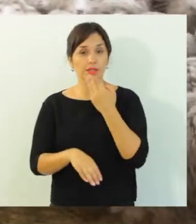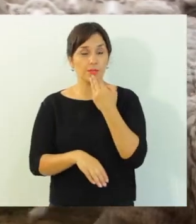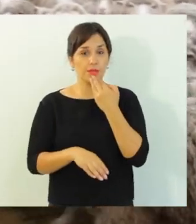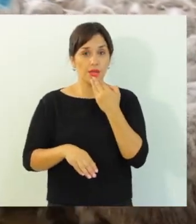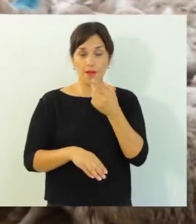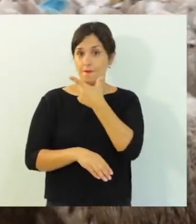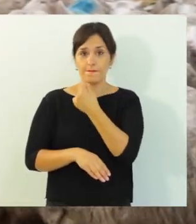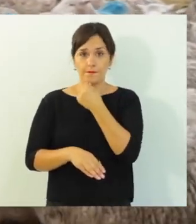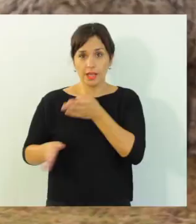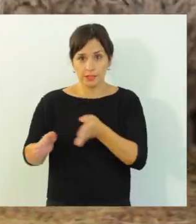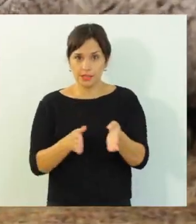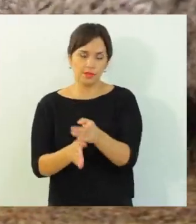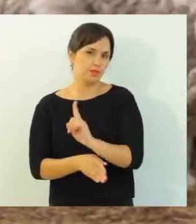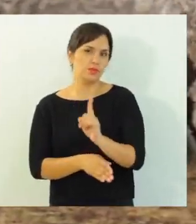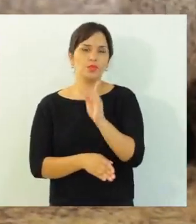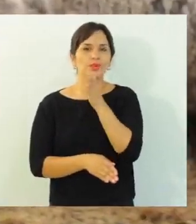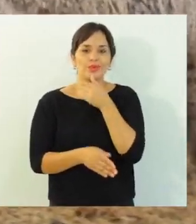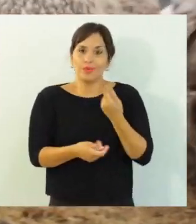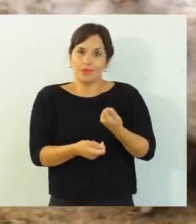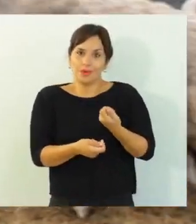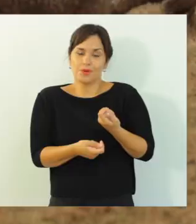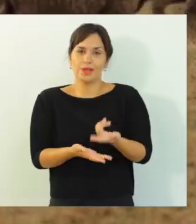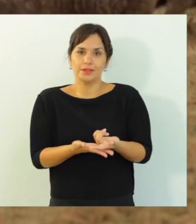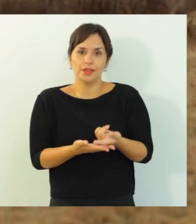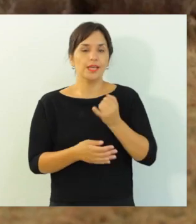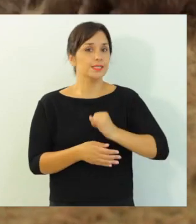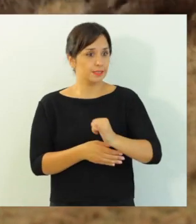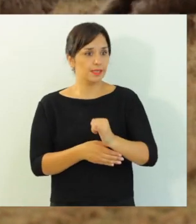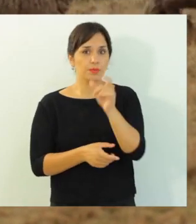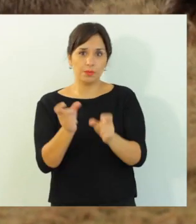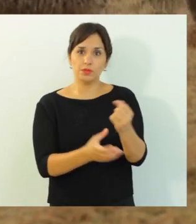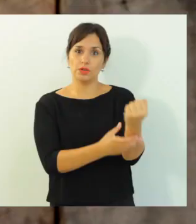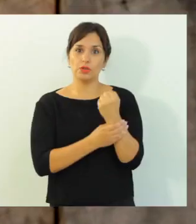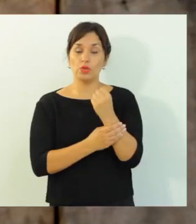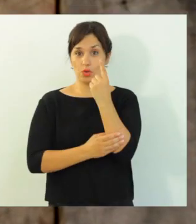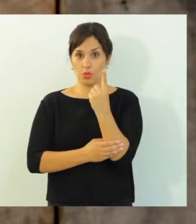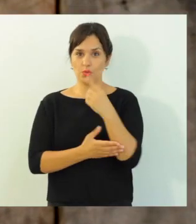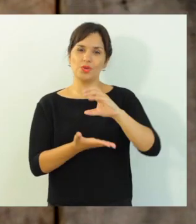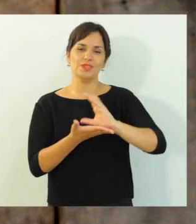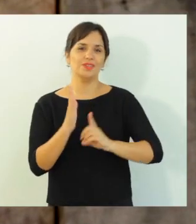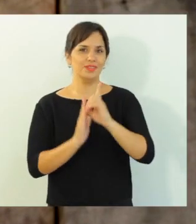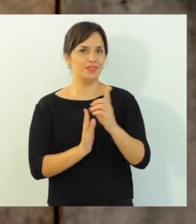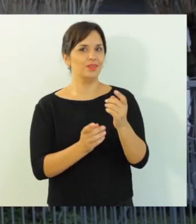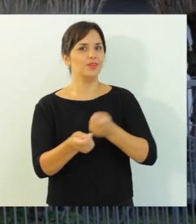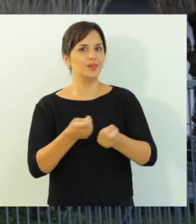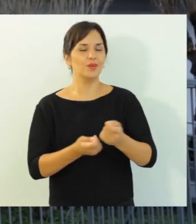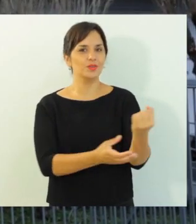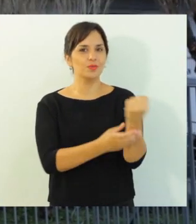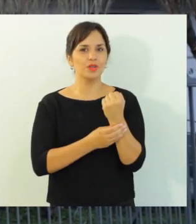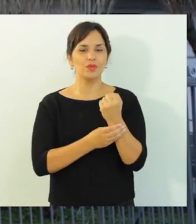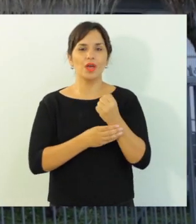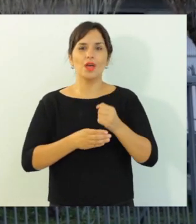El camino no fue fácil porque no tenía los recursos económicos. Siempre hay personas que ayudan. Uno de ellos fue el Centro de Desarrollo